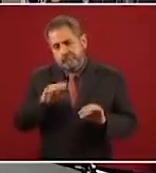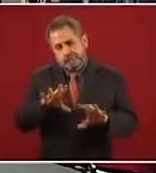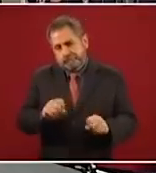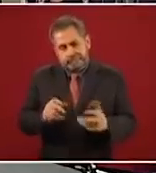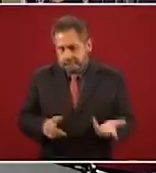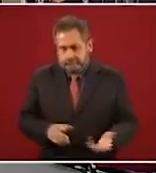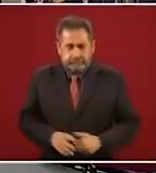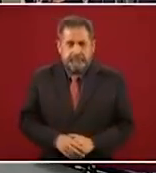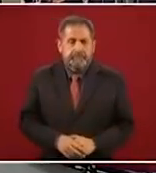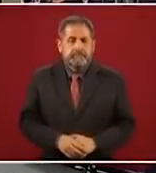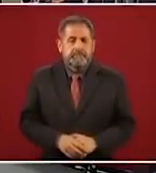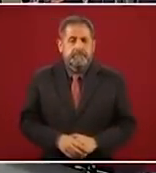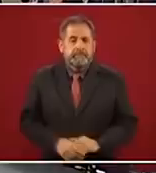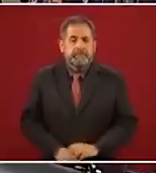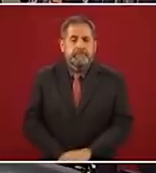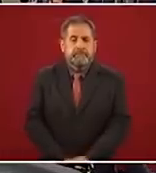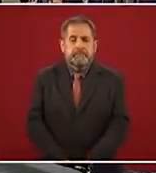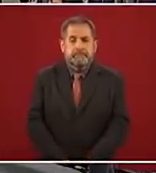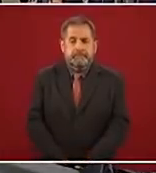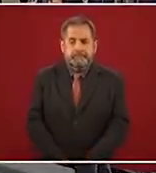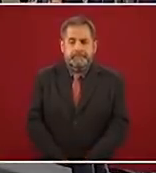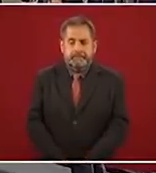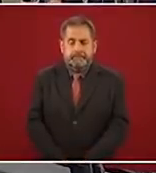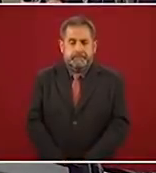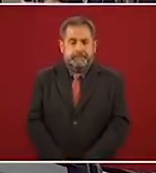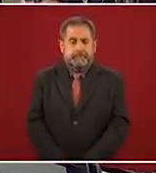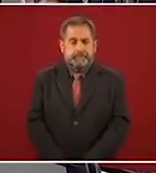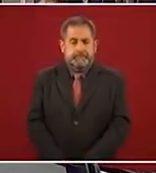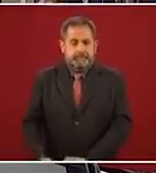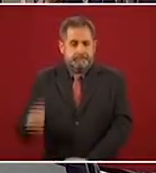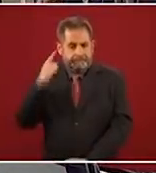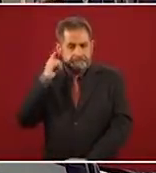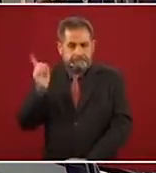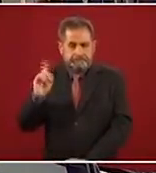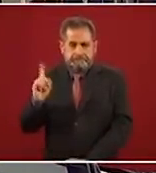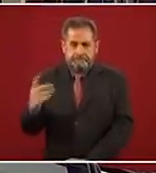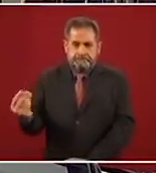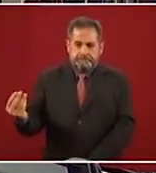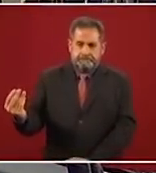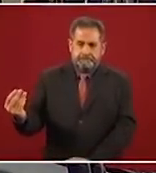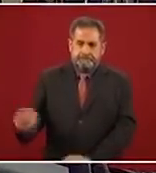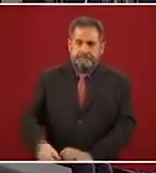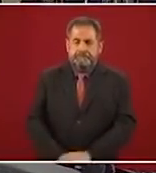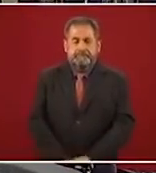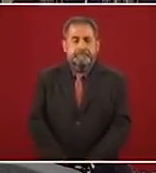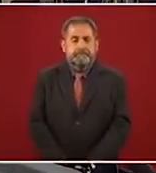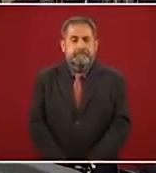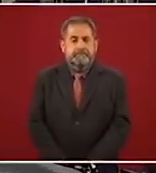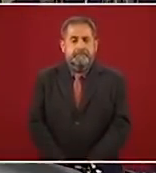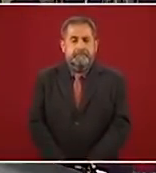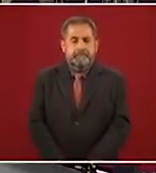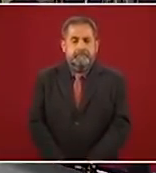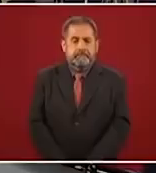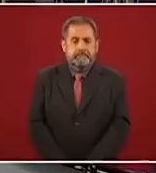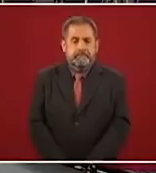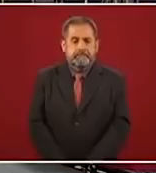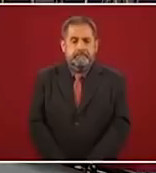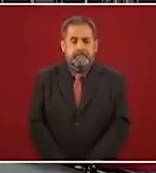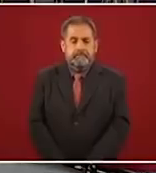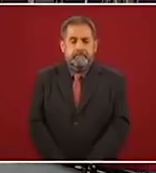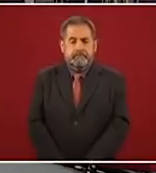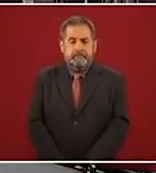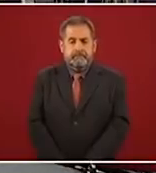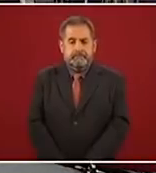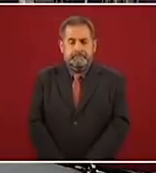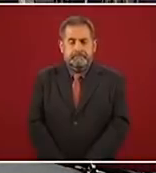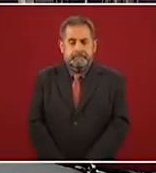Raimundo Rivapalacio subió dos tweets diciendo que el avión no se puede vender hasta 25 años después o que no se puede enajenar. ¿Esa es una